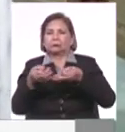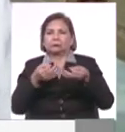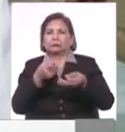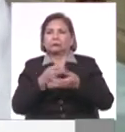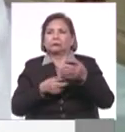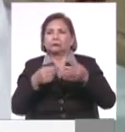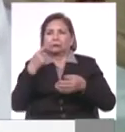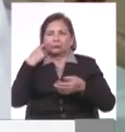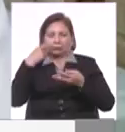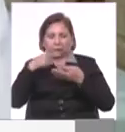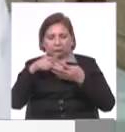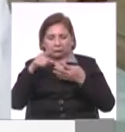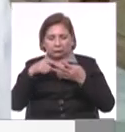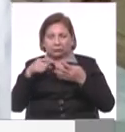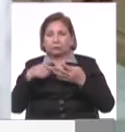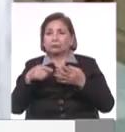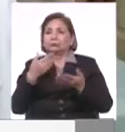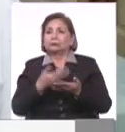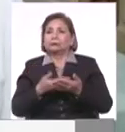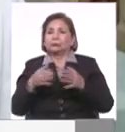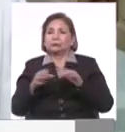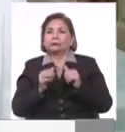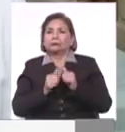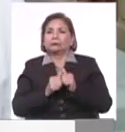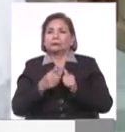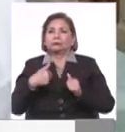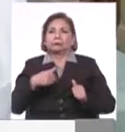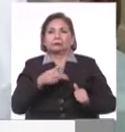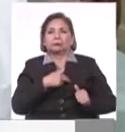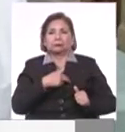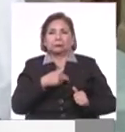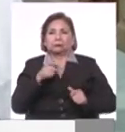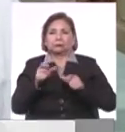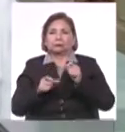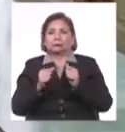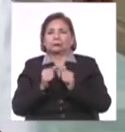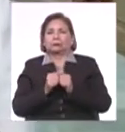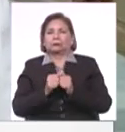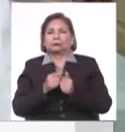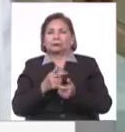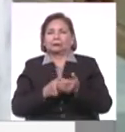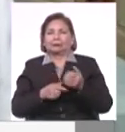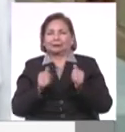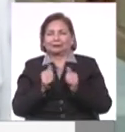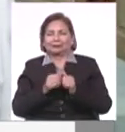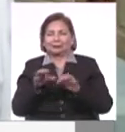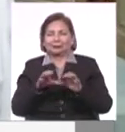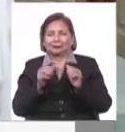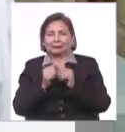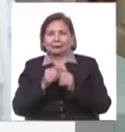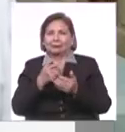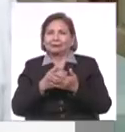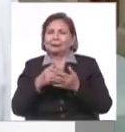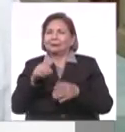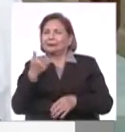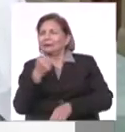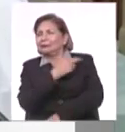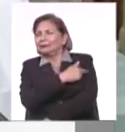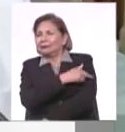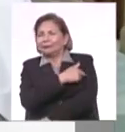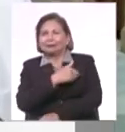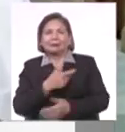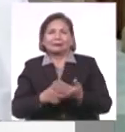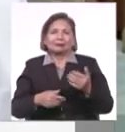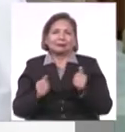personal de vigilancia, y eso implica que nosotros tengamos presupuesto que actualmente no lo tenemos porque manejábamos el otro hospital, y el otro hospital,